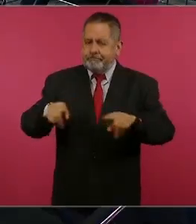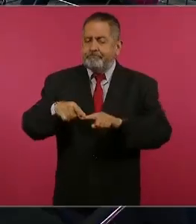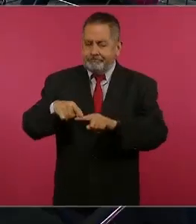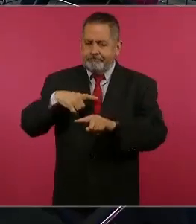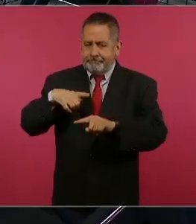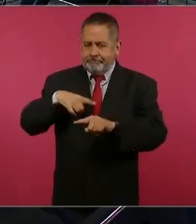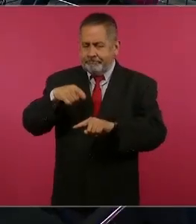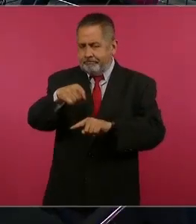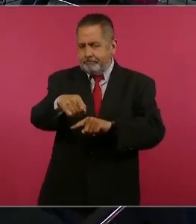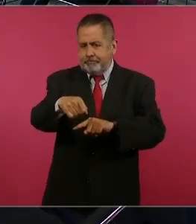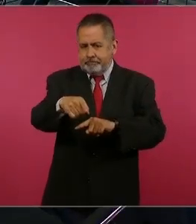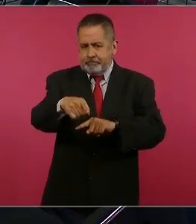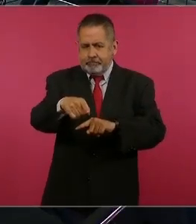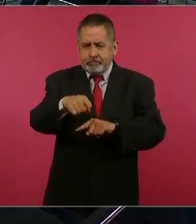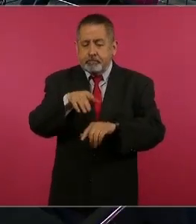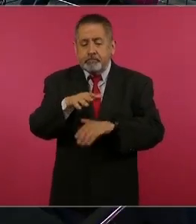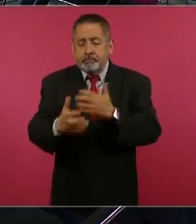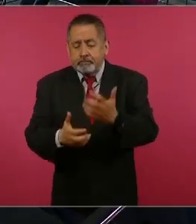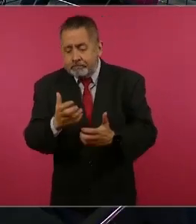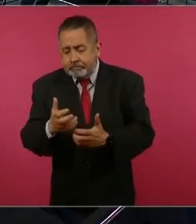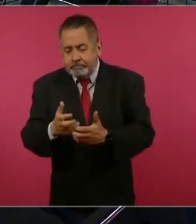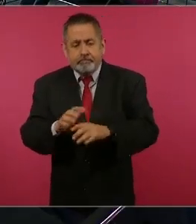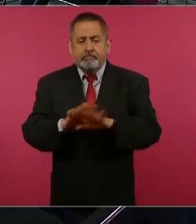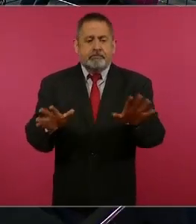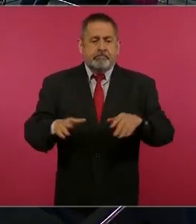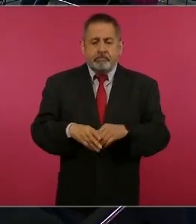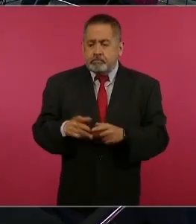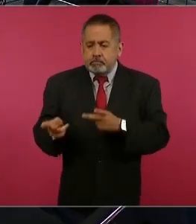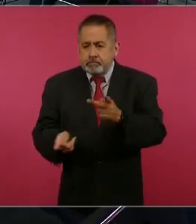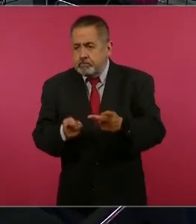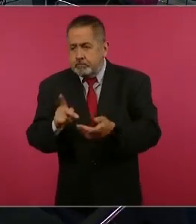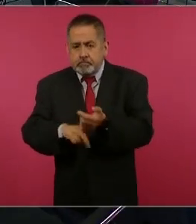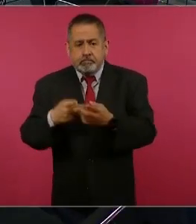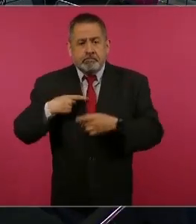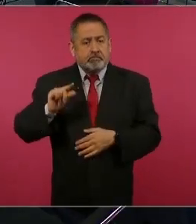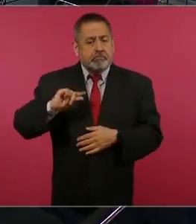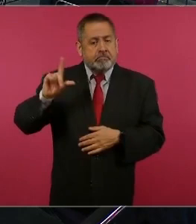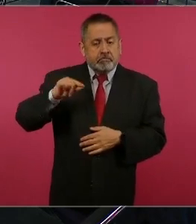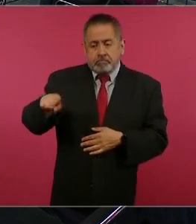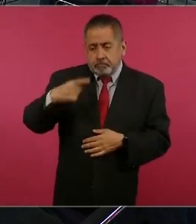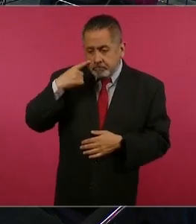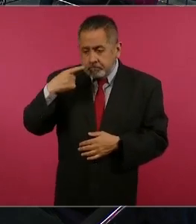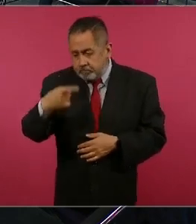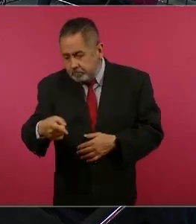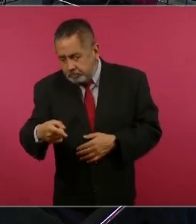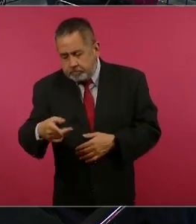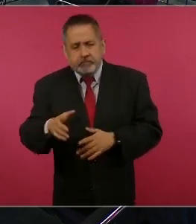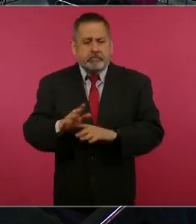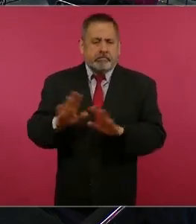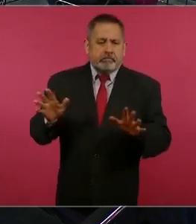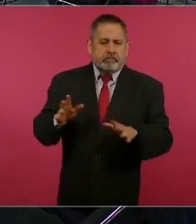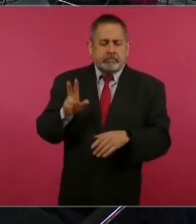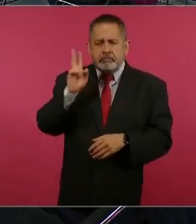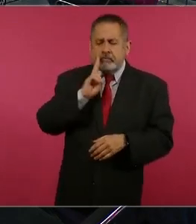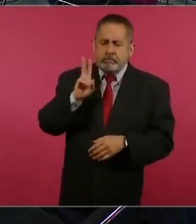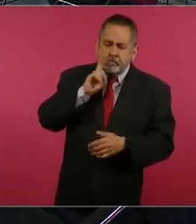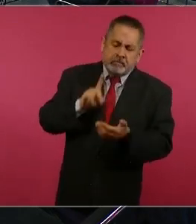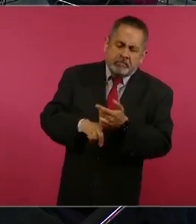lo de esto del crematorio. Se consultaron especialistas en donde se Sí, de alguna manera se intentó